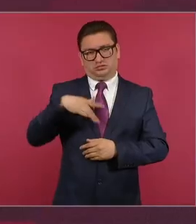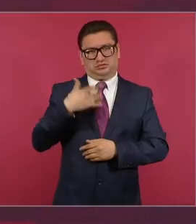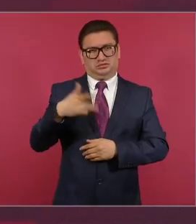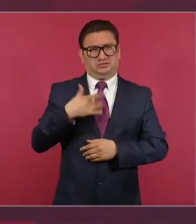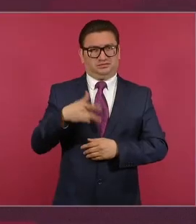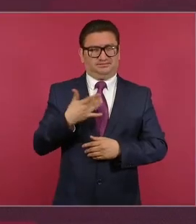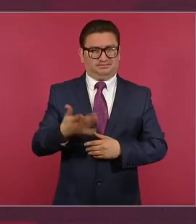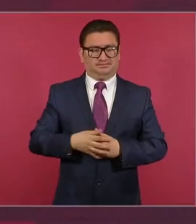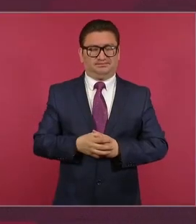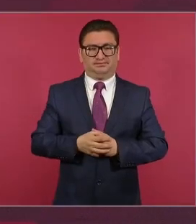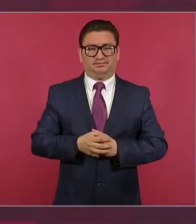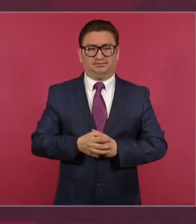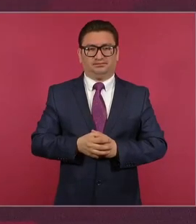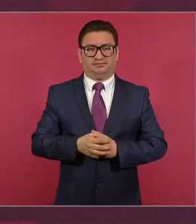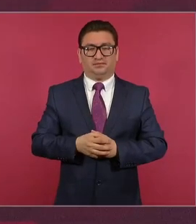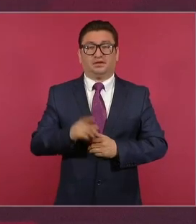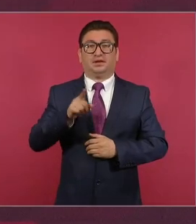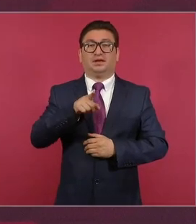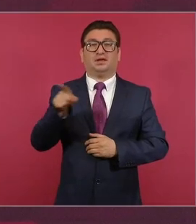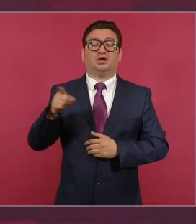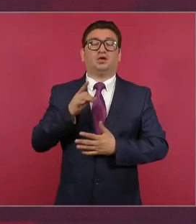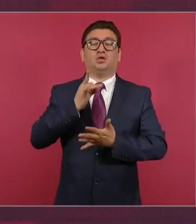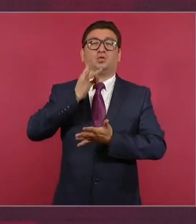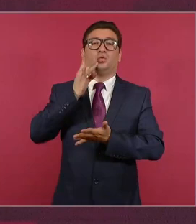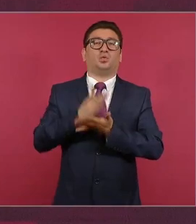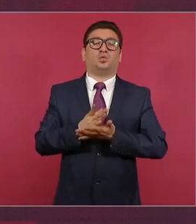los únicos